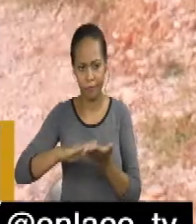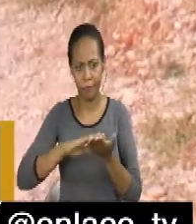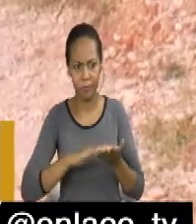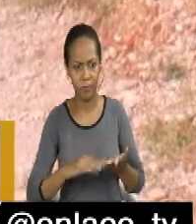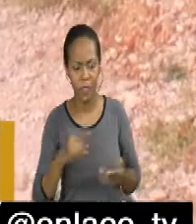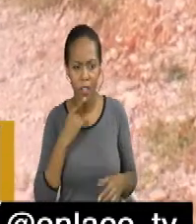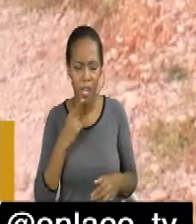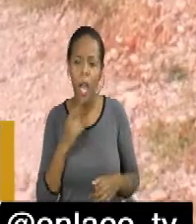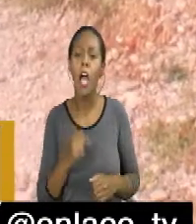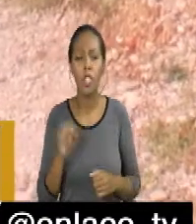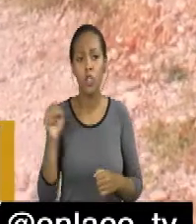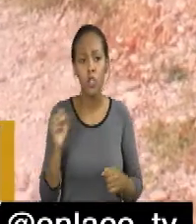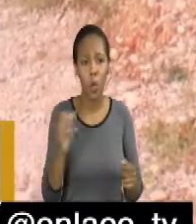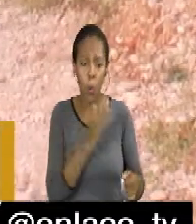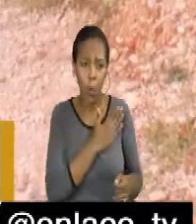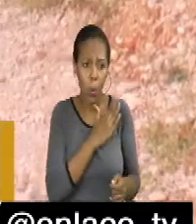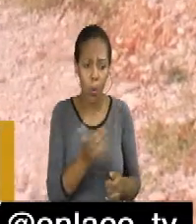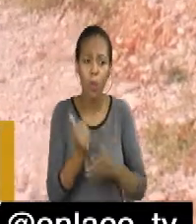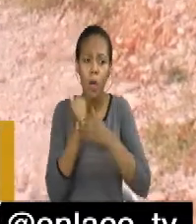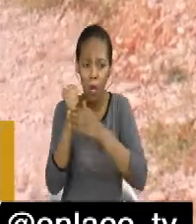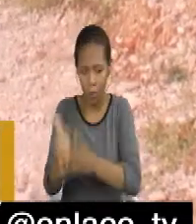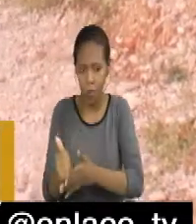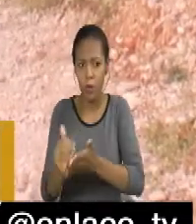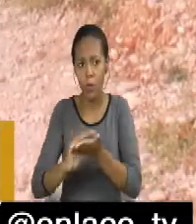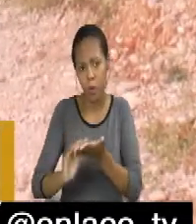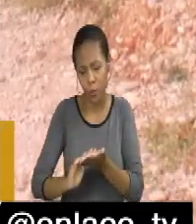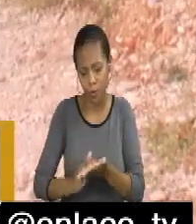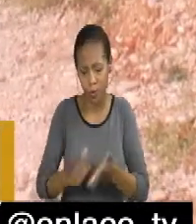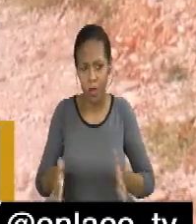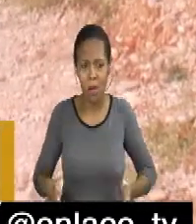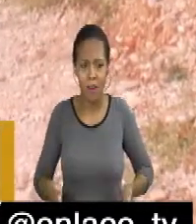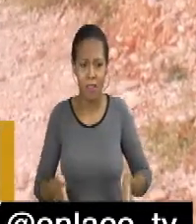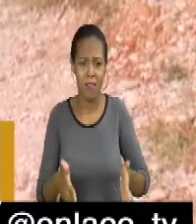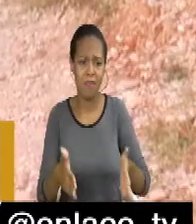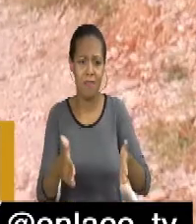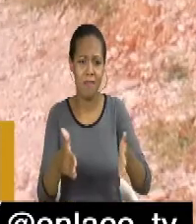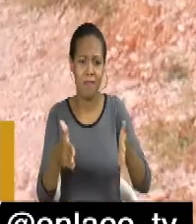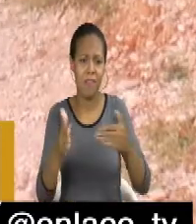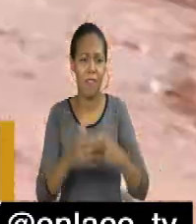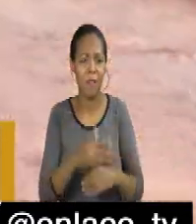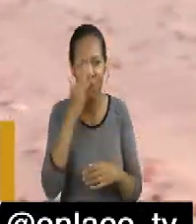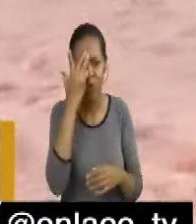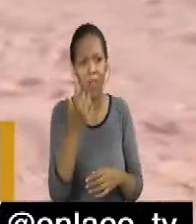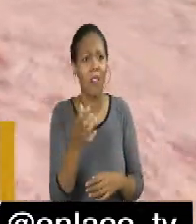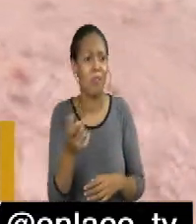no iban a colaborar con esto, con la carretera, porque esto tiene como unos